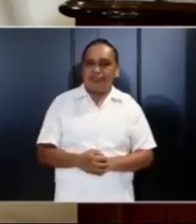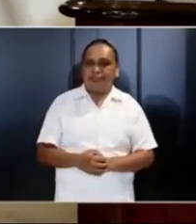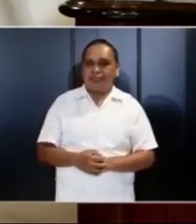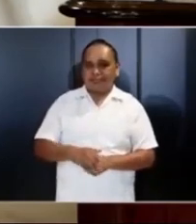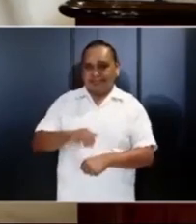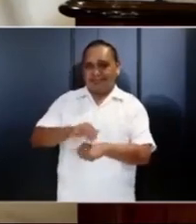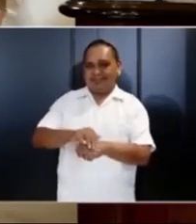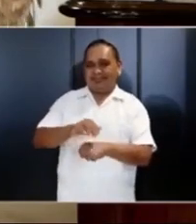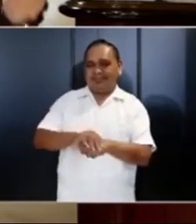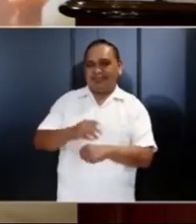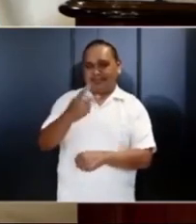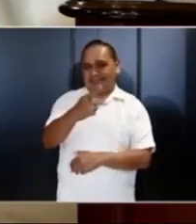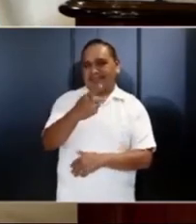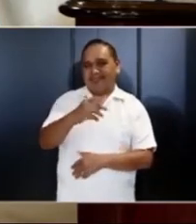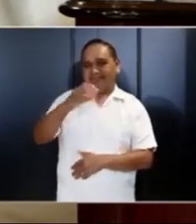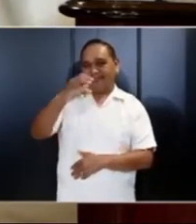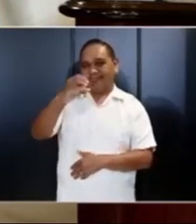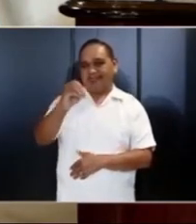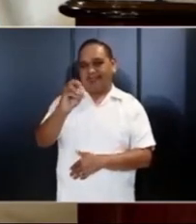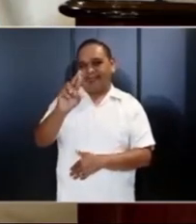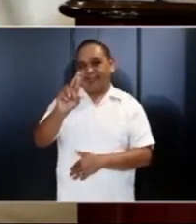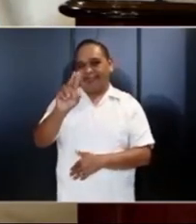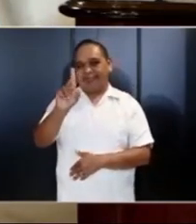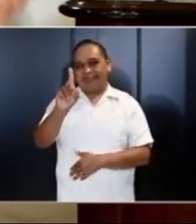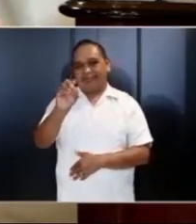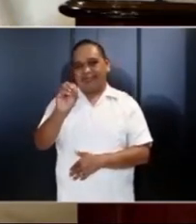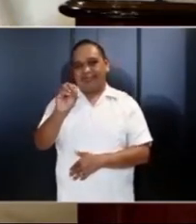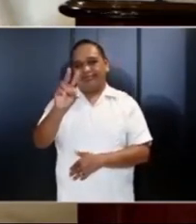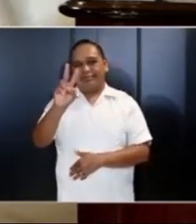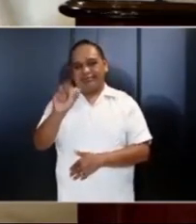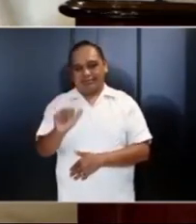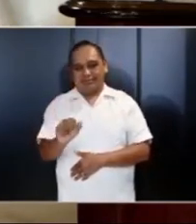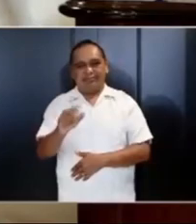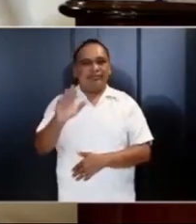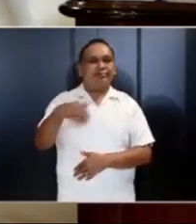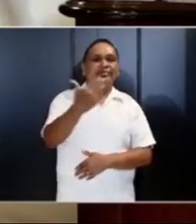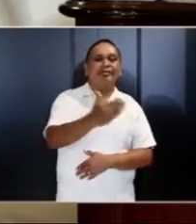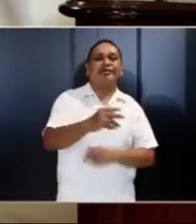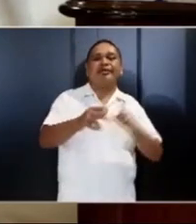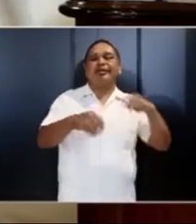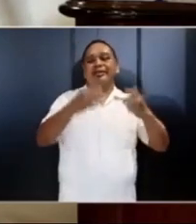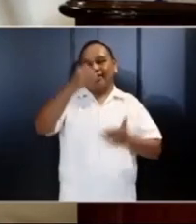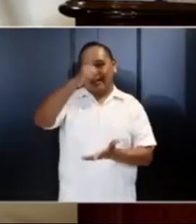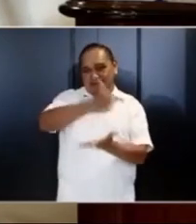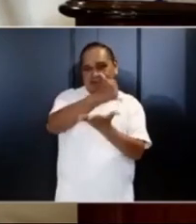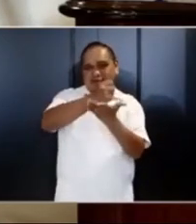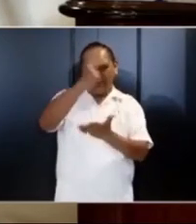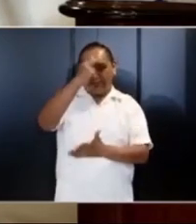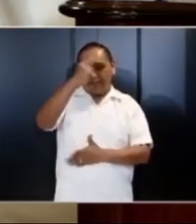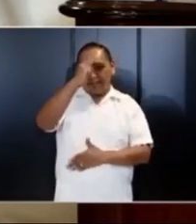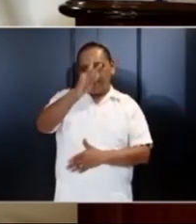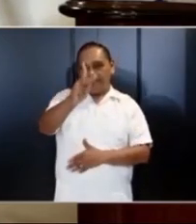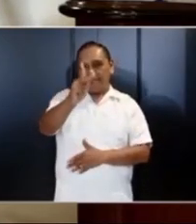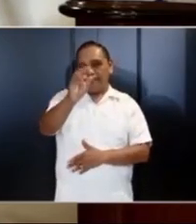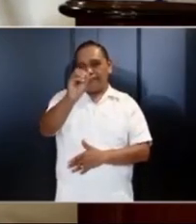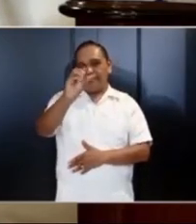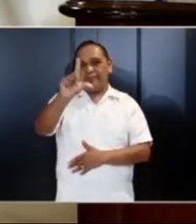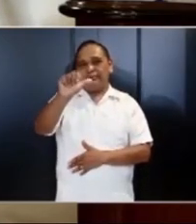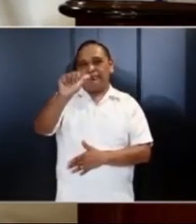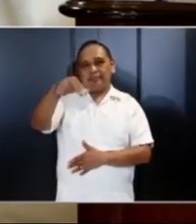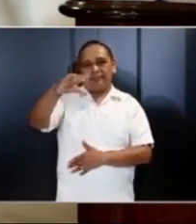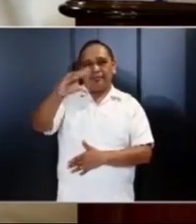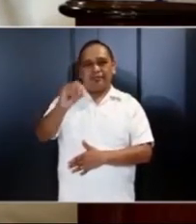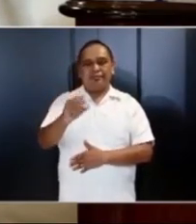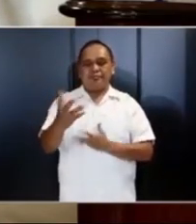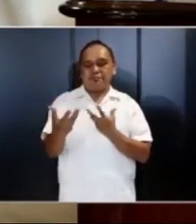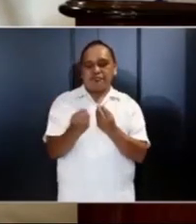amigo y que se van a comer juntos, allá al restaurante Polanco y toda la cosa, pero que verdaderamente se haga un